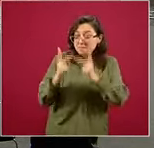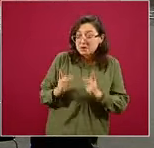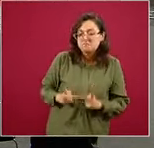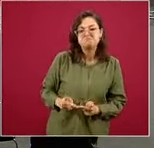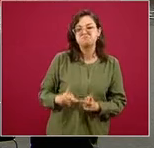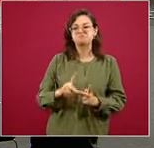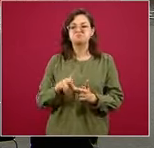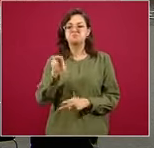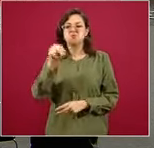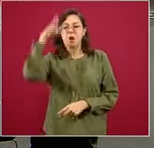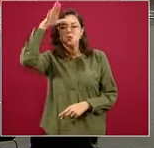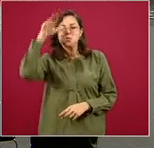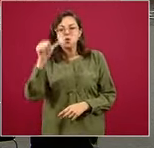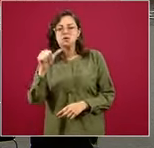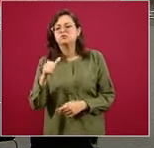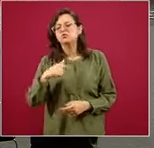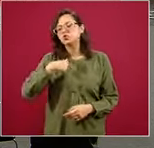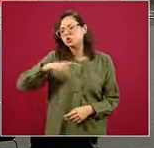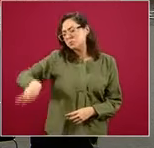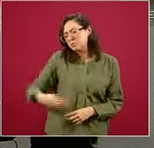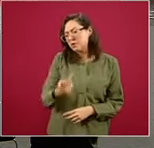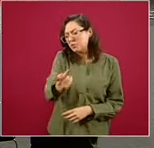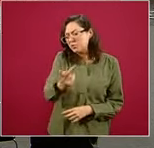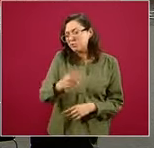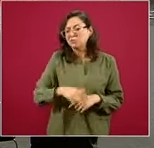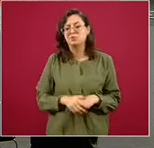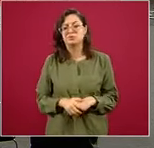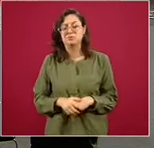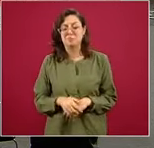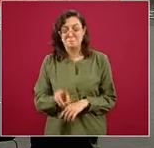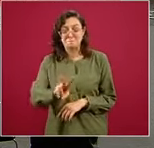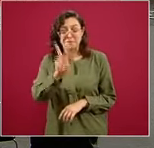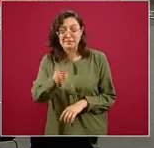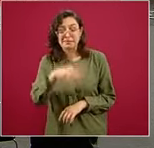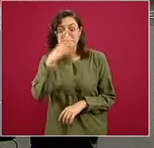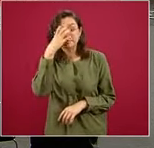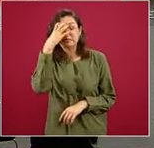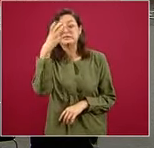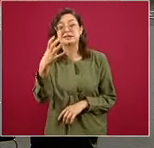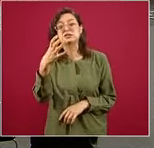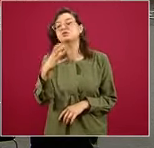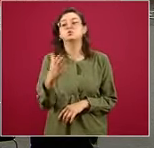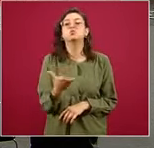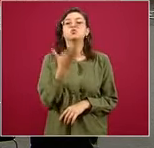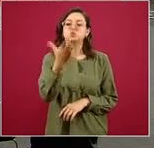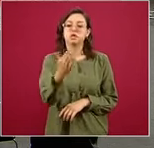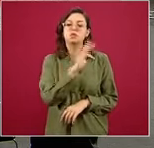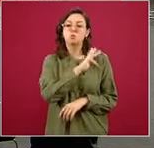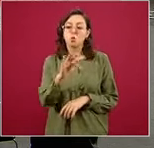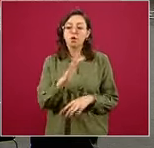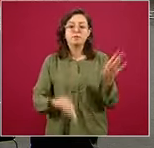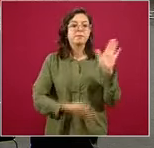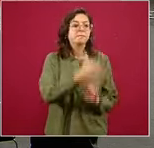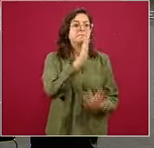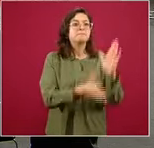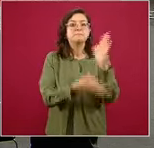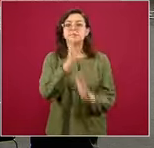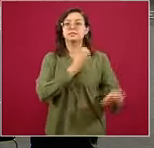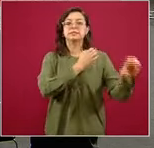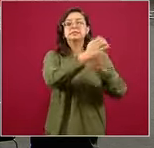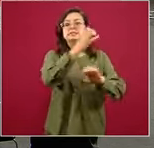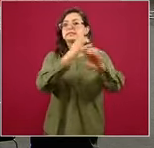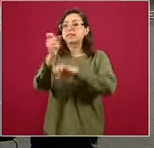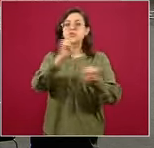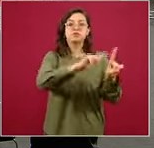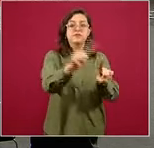da a conocer. Y en este sentido le preguntaría, ¿cabría la posibilidad de que usted acudiera a diferentes puntos de la República Mexicana, en los